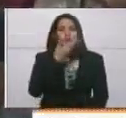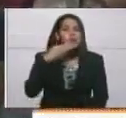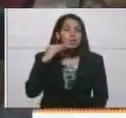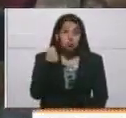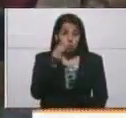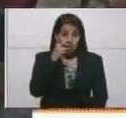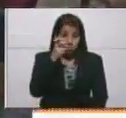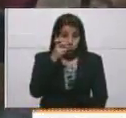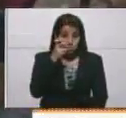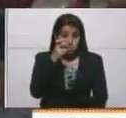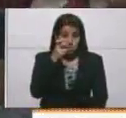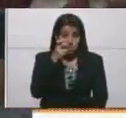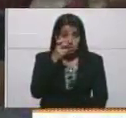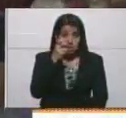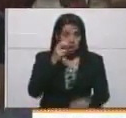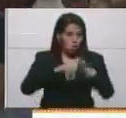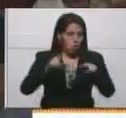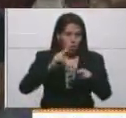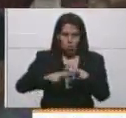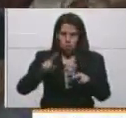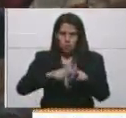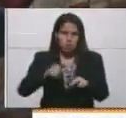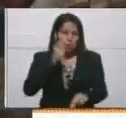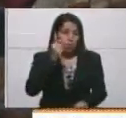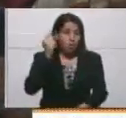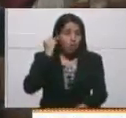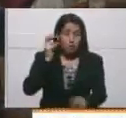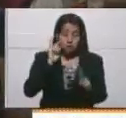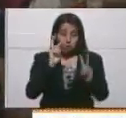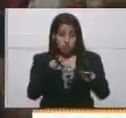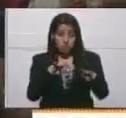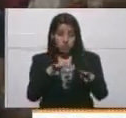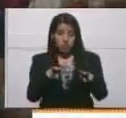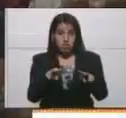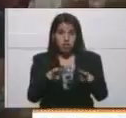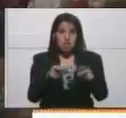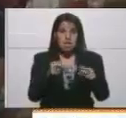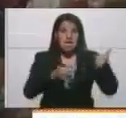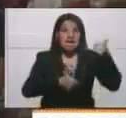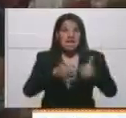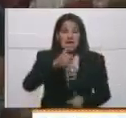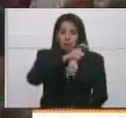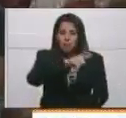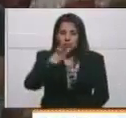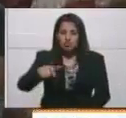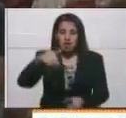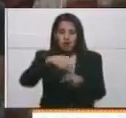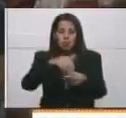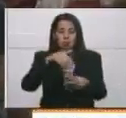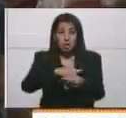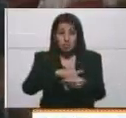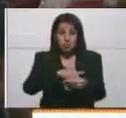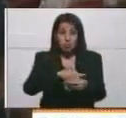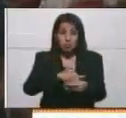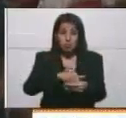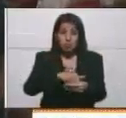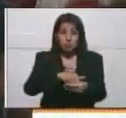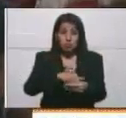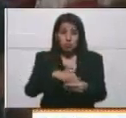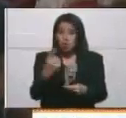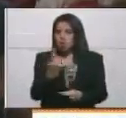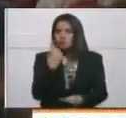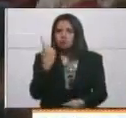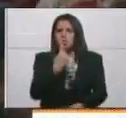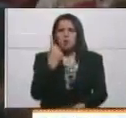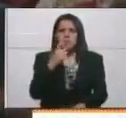escucha, y los niños y niñas que estén a esta hora todavía levantados, cada votante, cada voto que nosotros emitamos, no solamente es